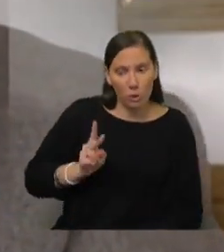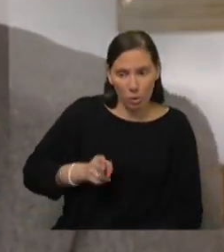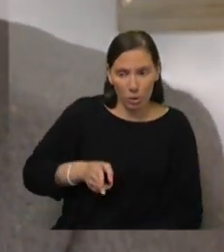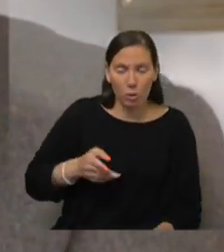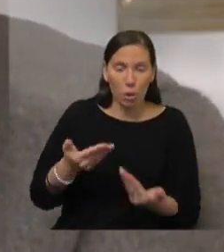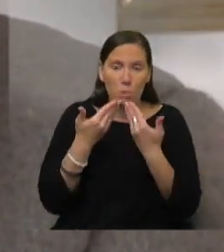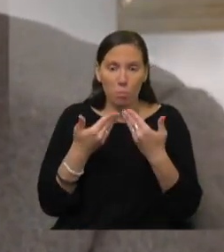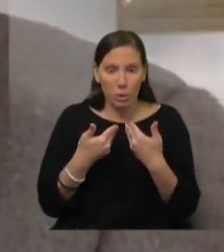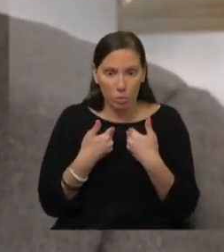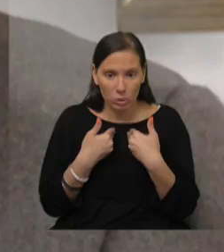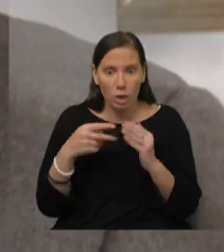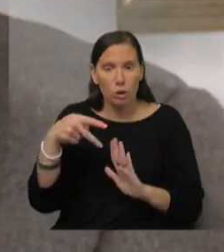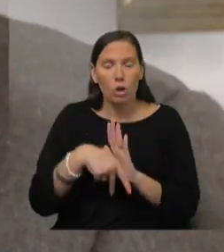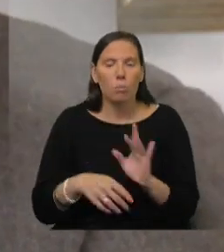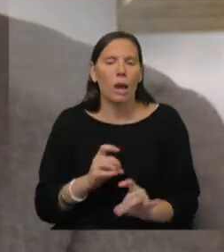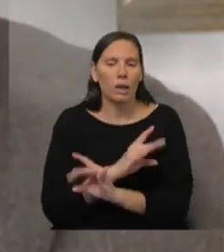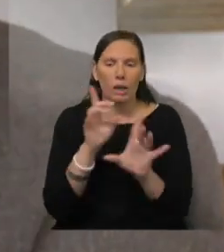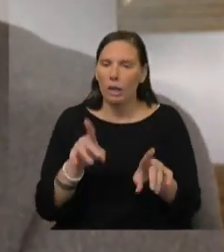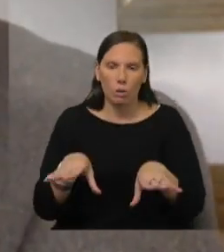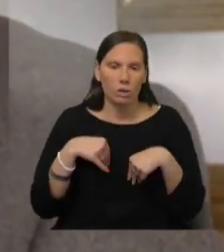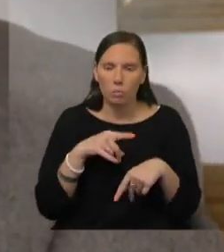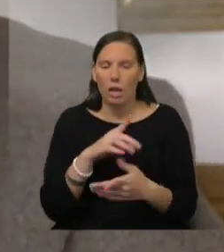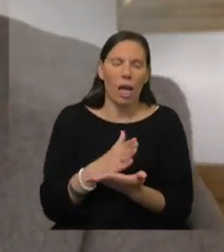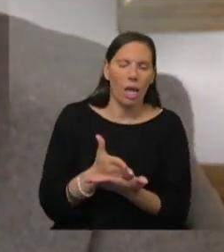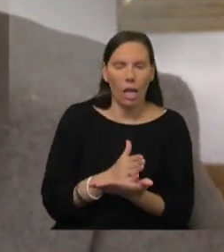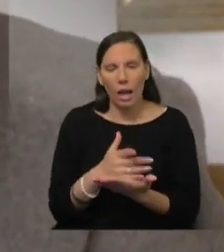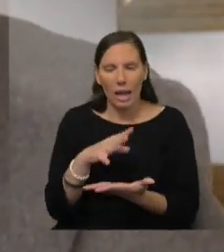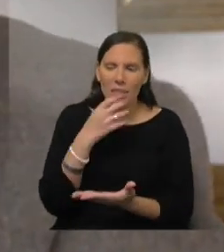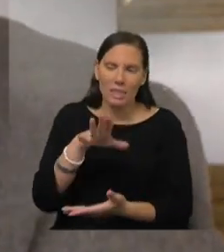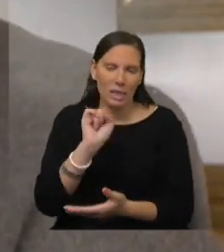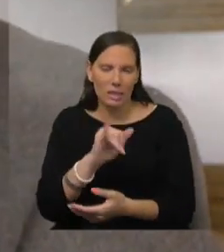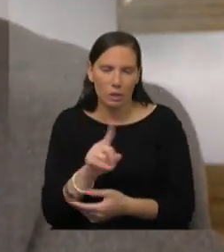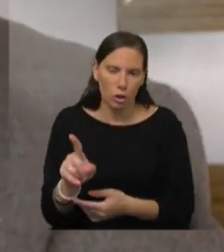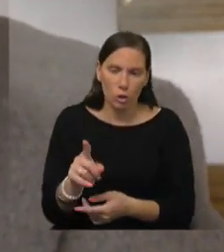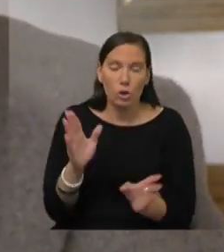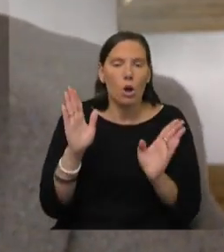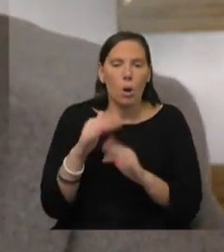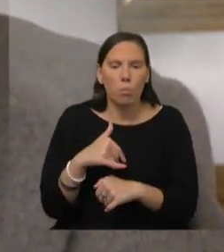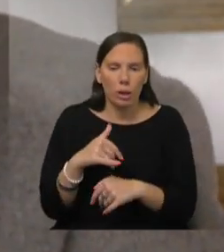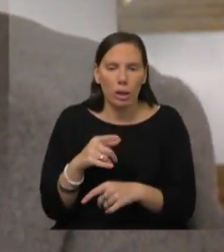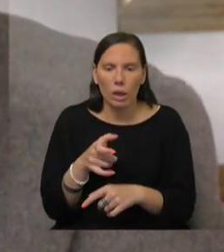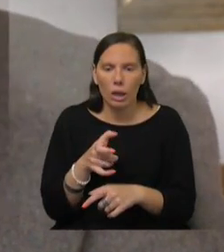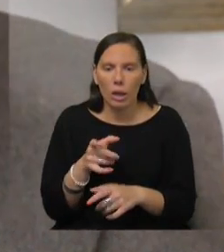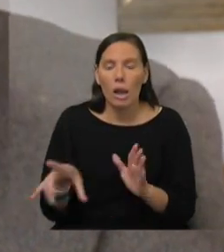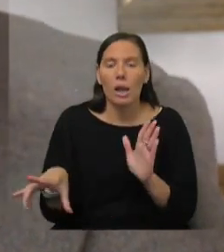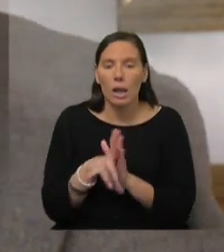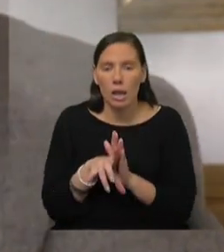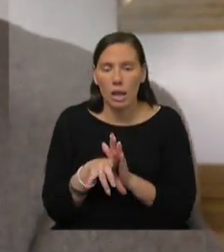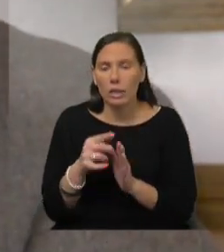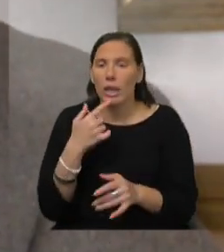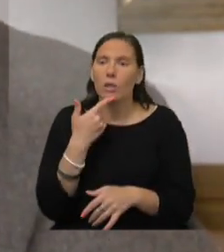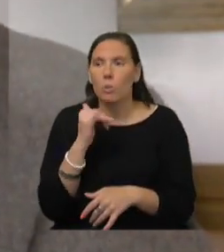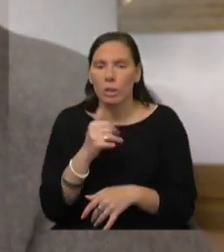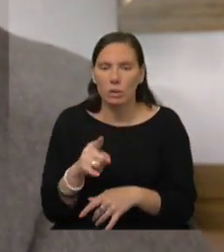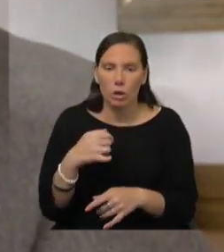preguntando Son normas muy claras que no admiten dos interpretaciones posibles y por lo tanto no pueden ser objeto de una ley interpretativa ni de una